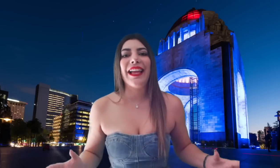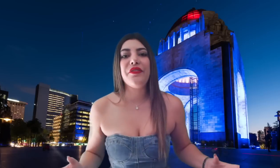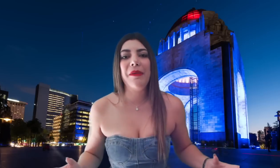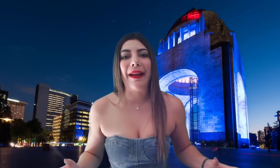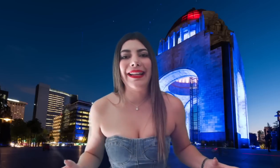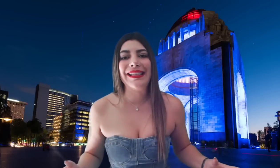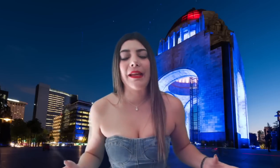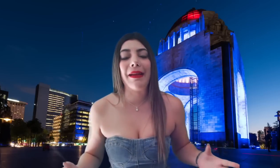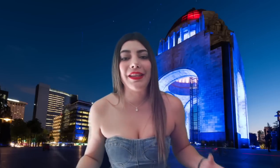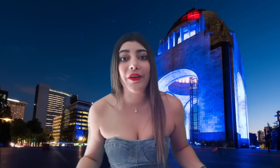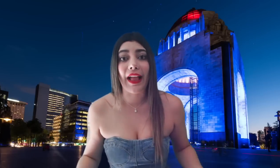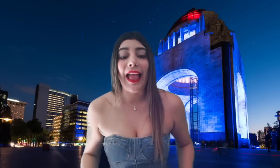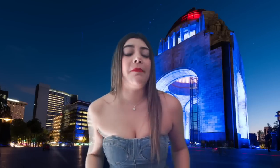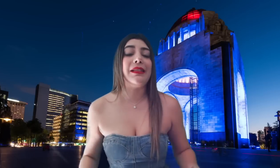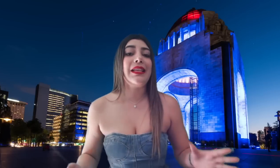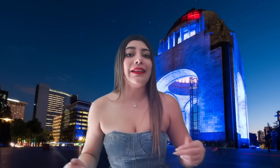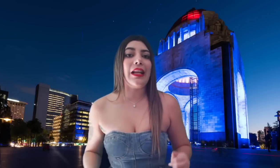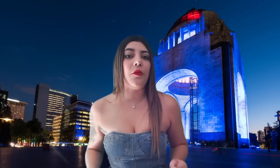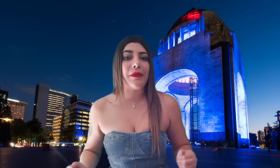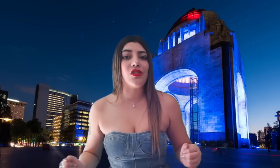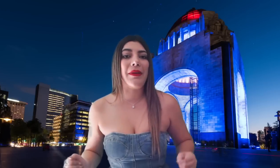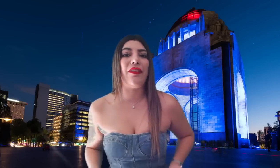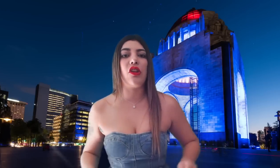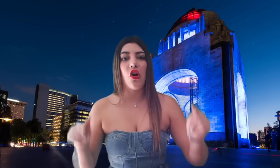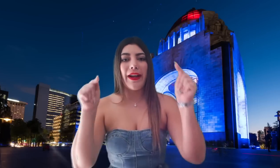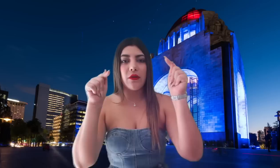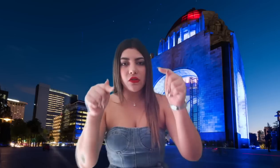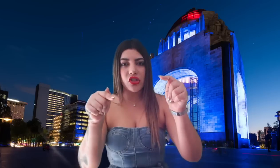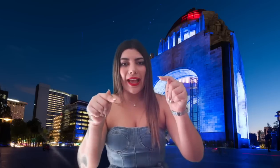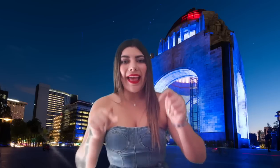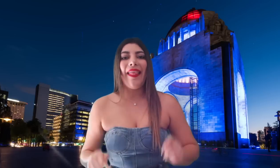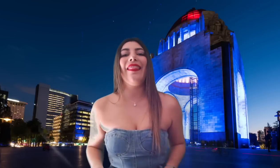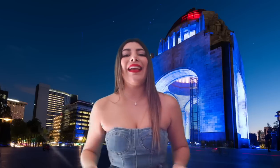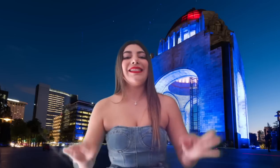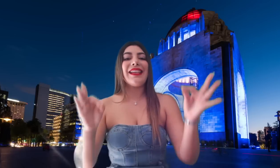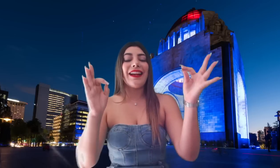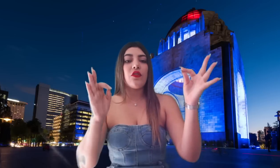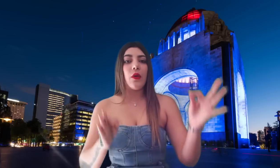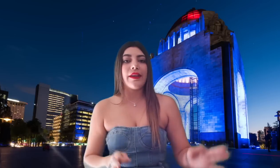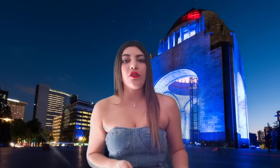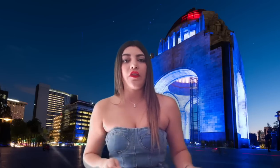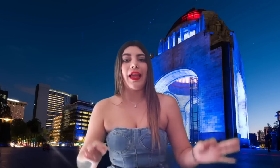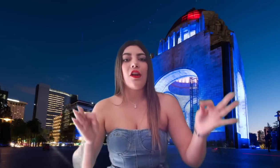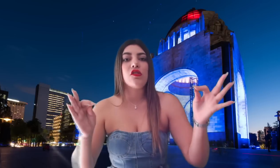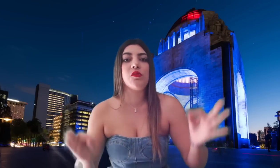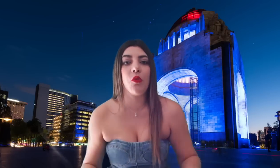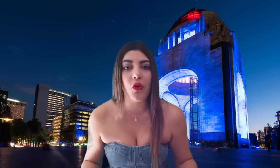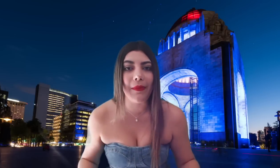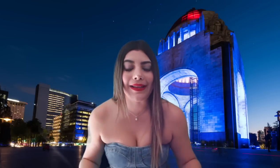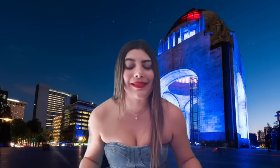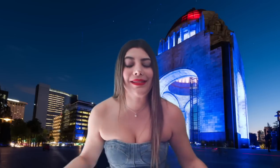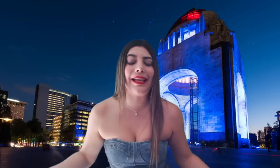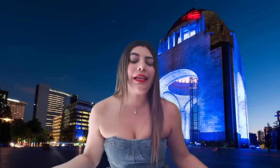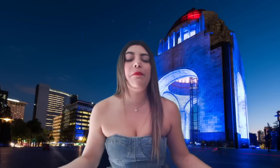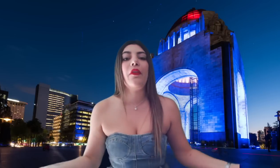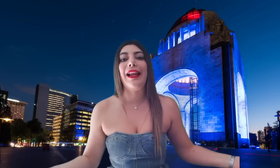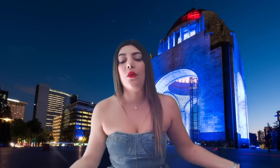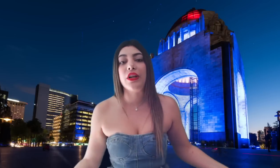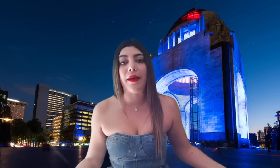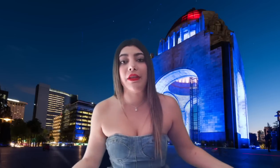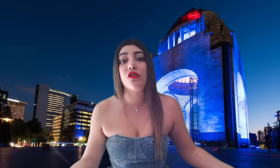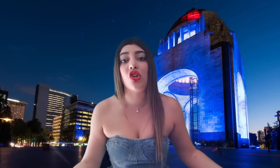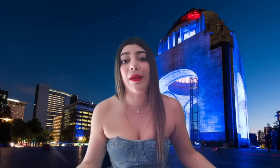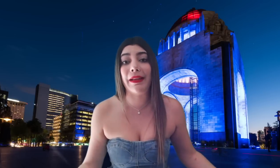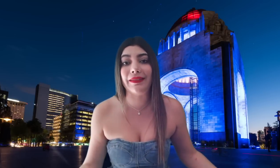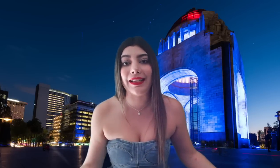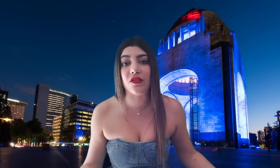ya que halló el panista mayor. El presidente López Obrador lo acusa de ser dueño de los Pumas, este equipo de la